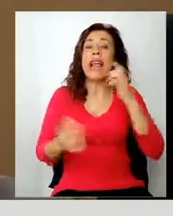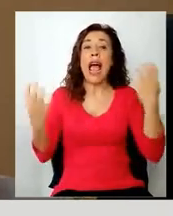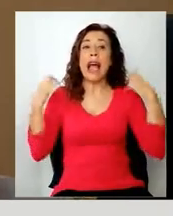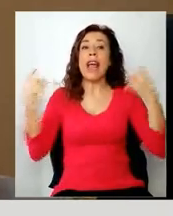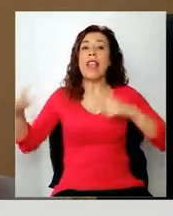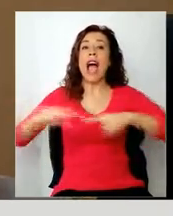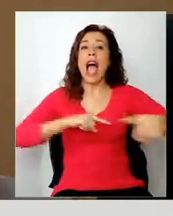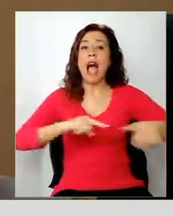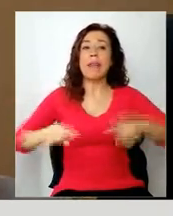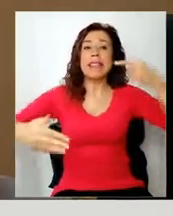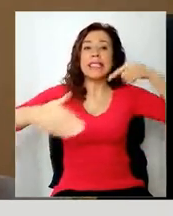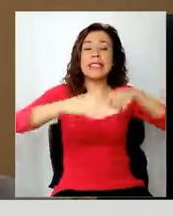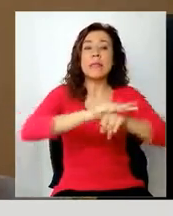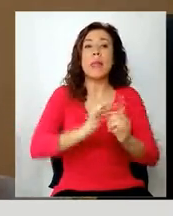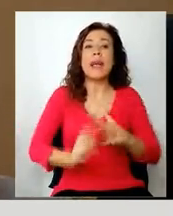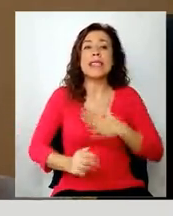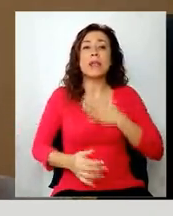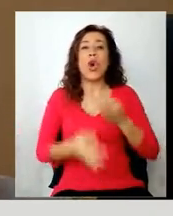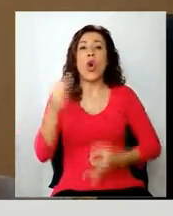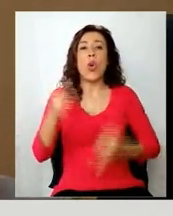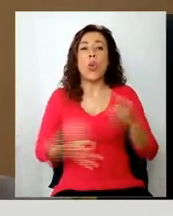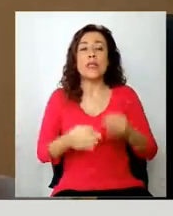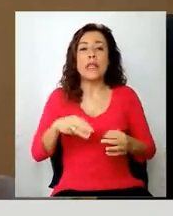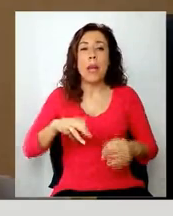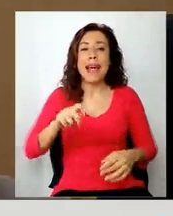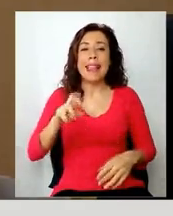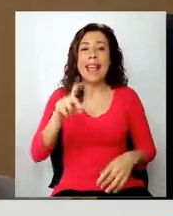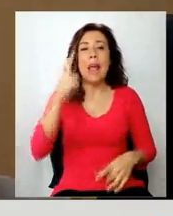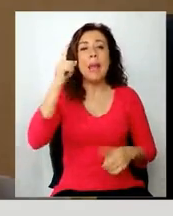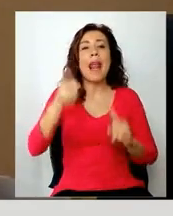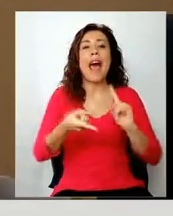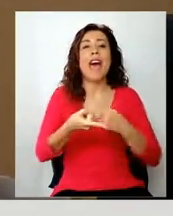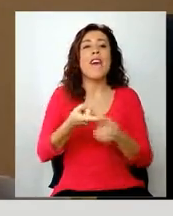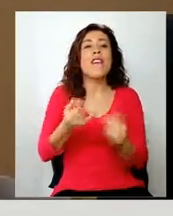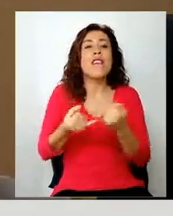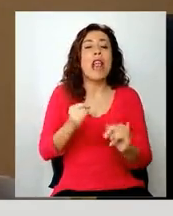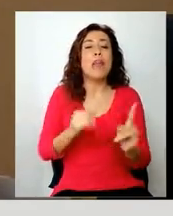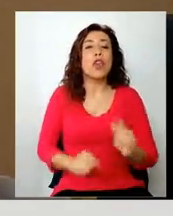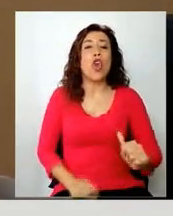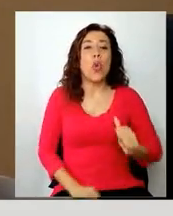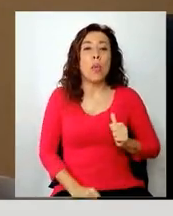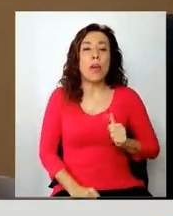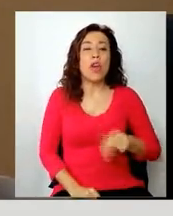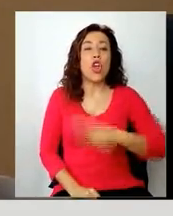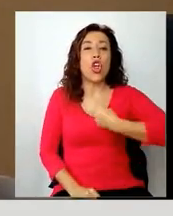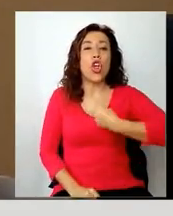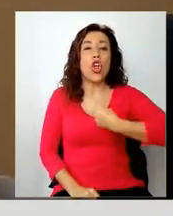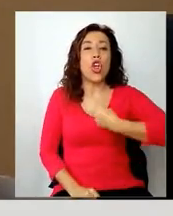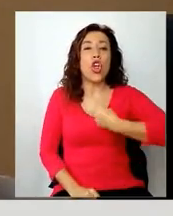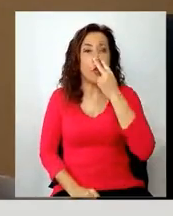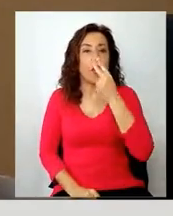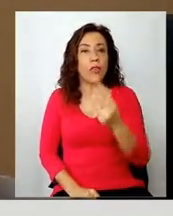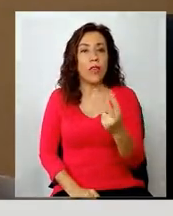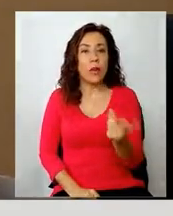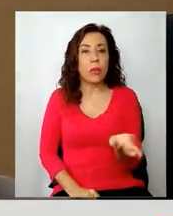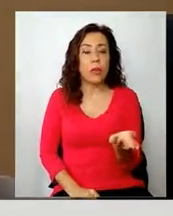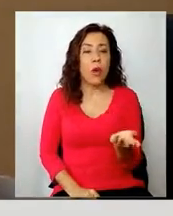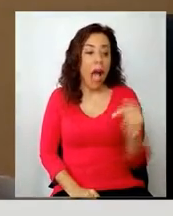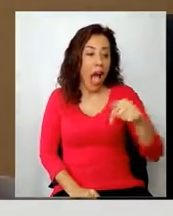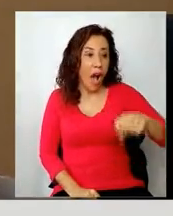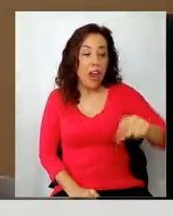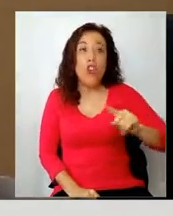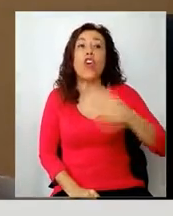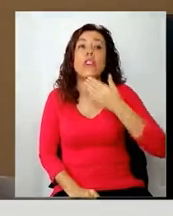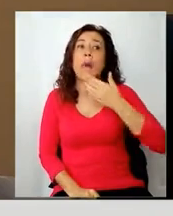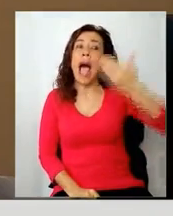mano a los sentimientos de Justicia material para terminar apartándose de ella Nosotros hemos visto No desde ahora sino que desde hace